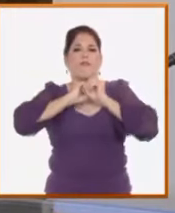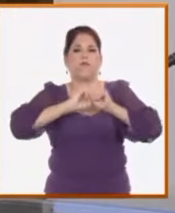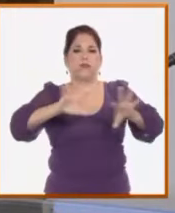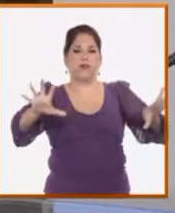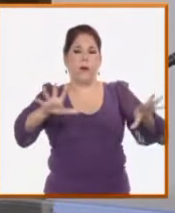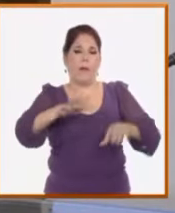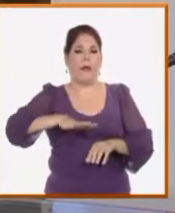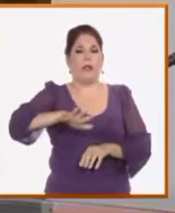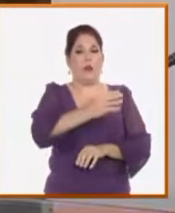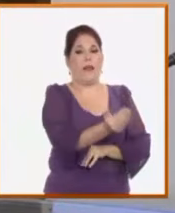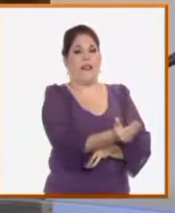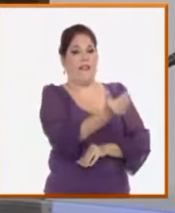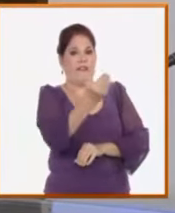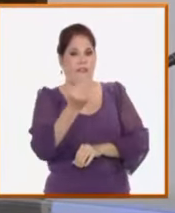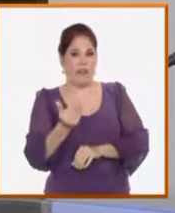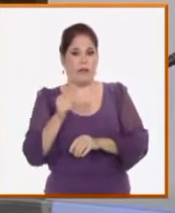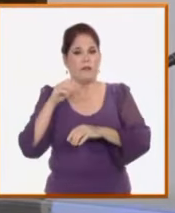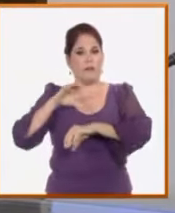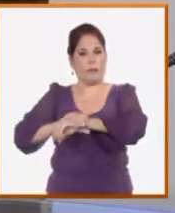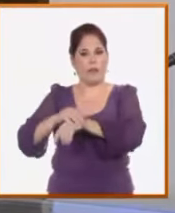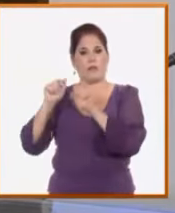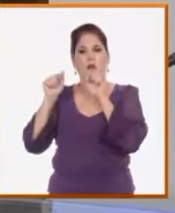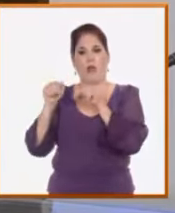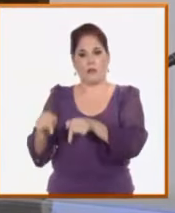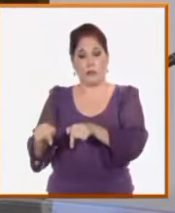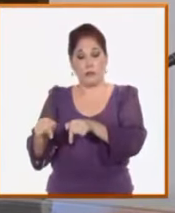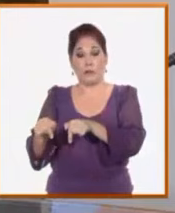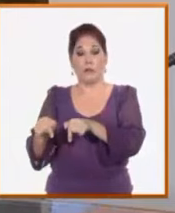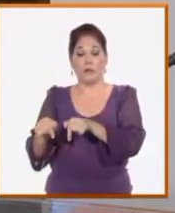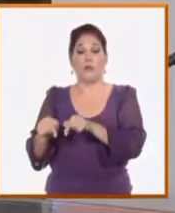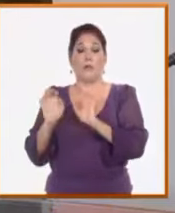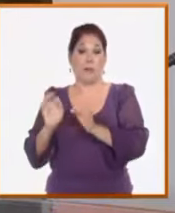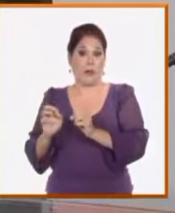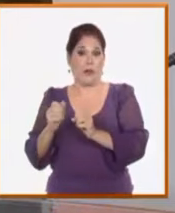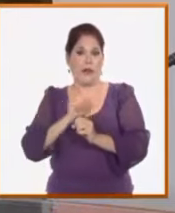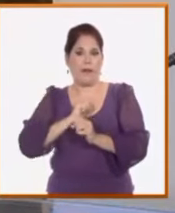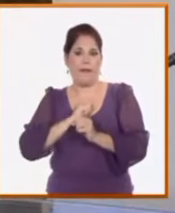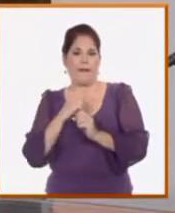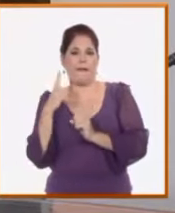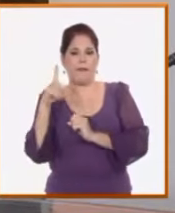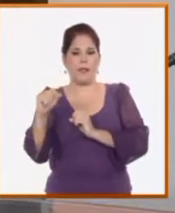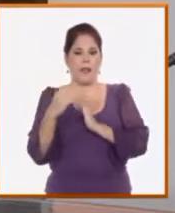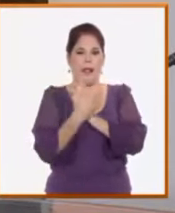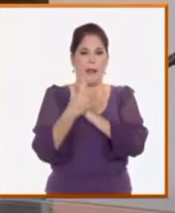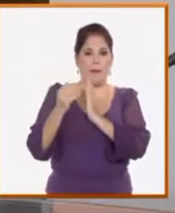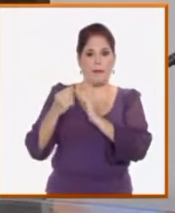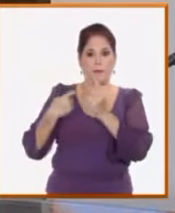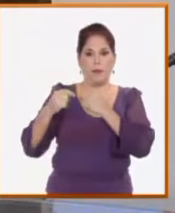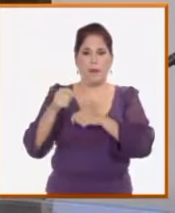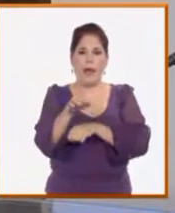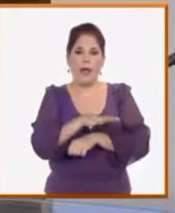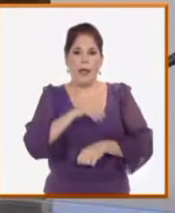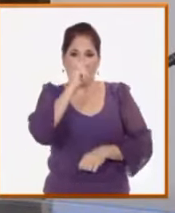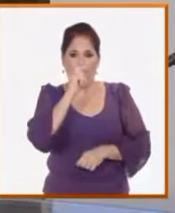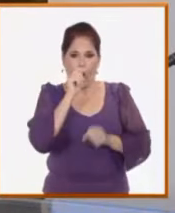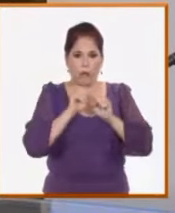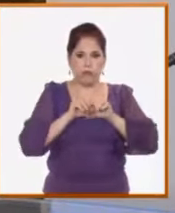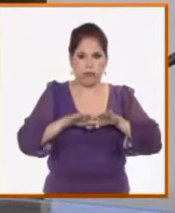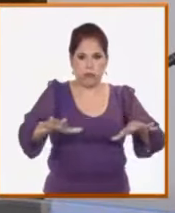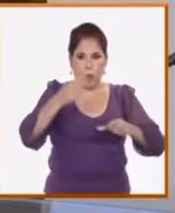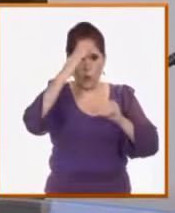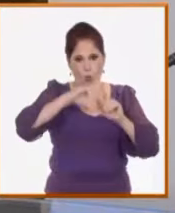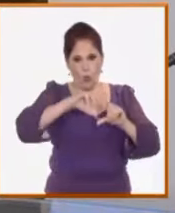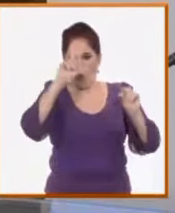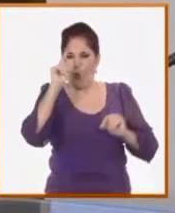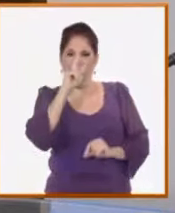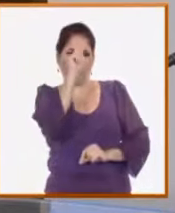para traer a responsabilidad penal a estos elementos que intentan eh contaminar nuestra sociedad eh de este